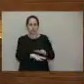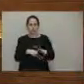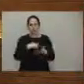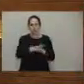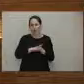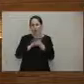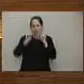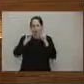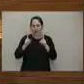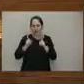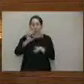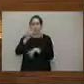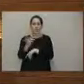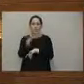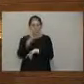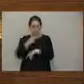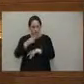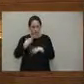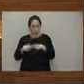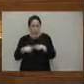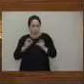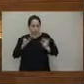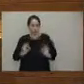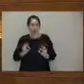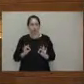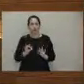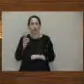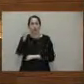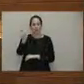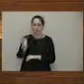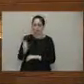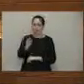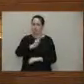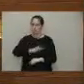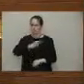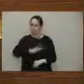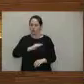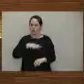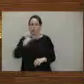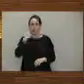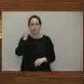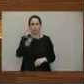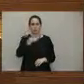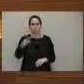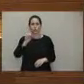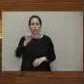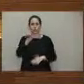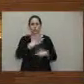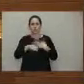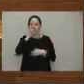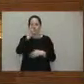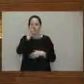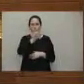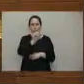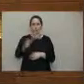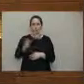de casos teóricos, sino de casos reales y con cantidades no despreciables. Tengo aquí una resolución de 13 de marzo del 2013,